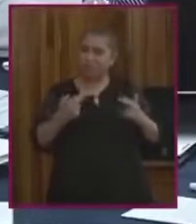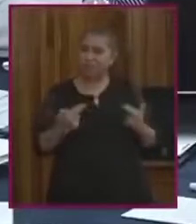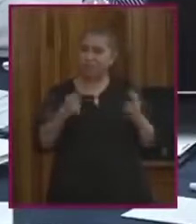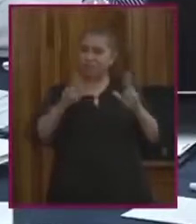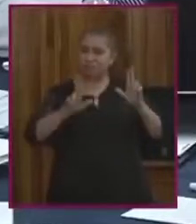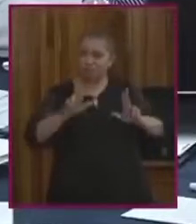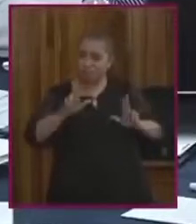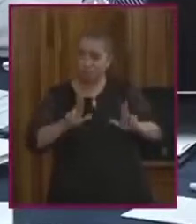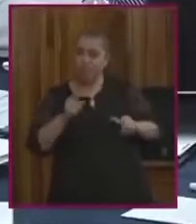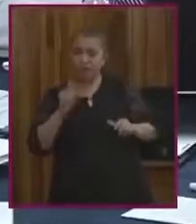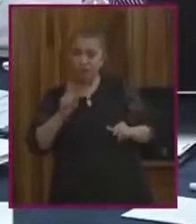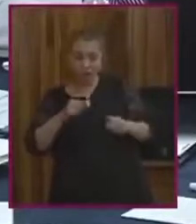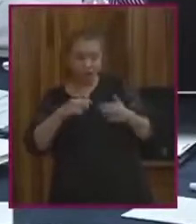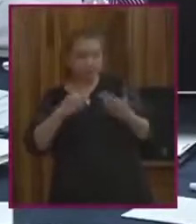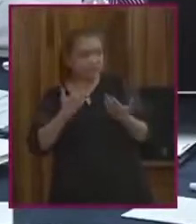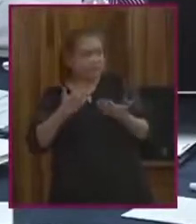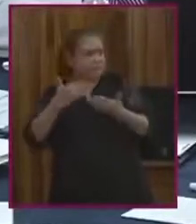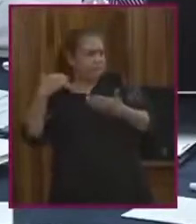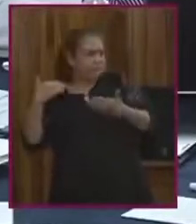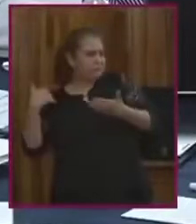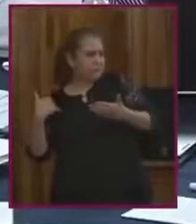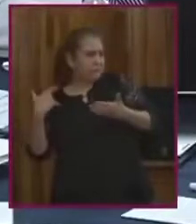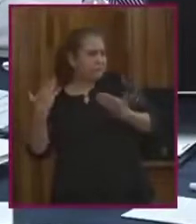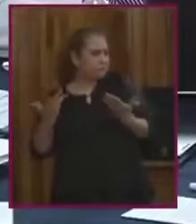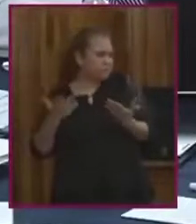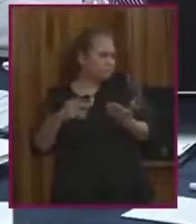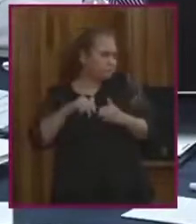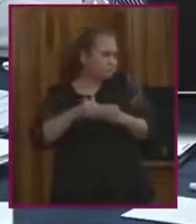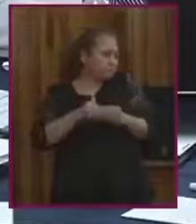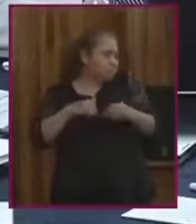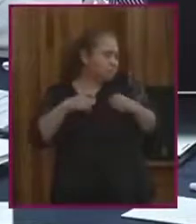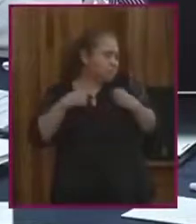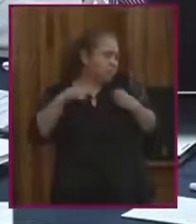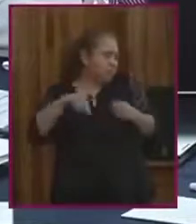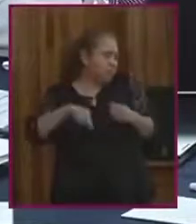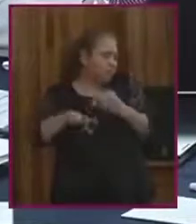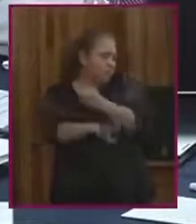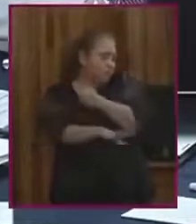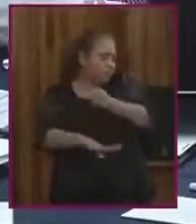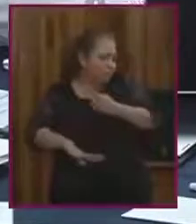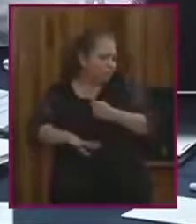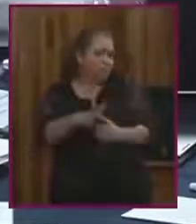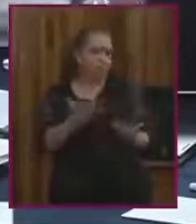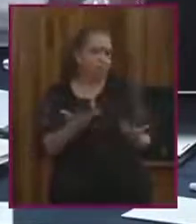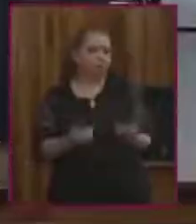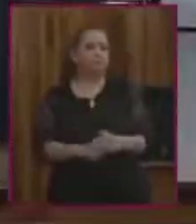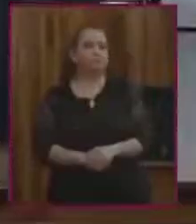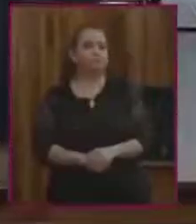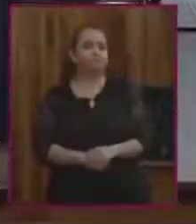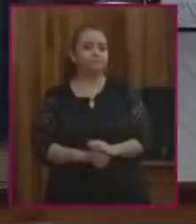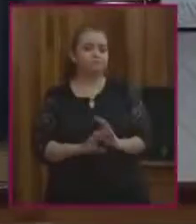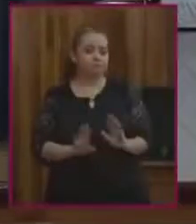atrasadas a las reformas que se están viviendo en la educación básica. ¿Es cuánto? Perdón.